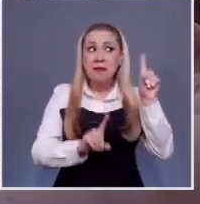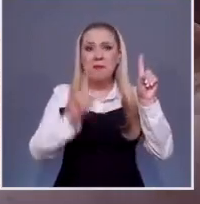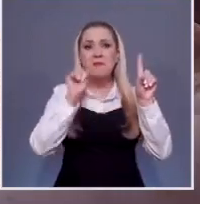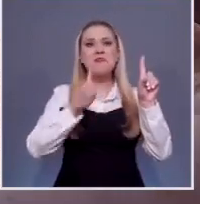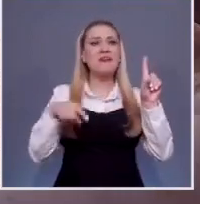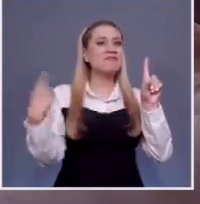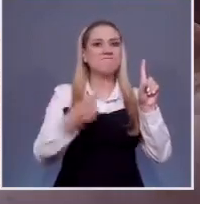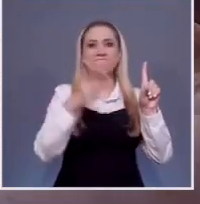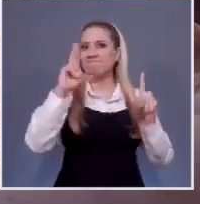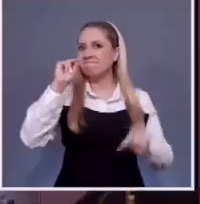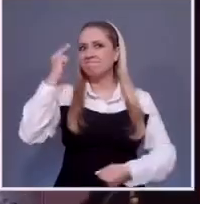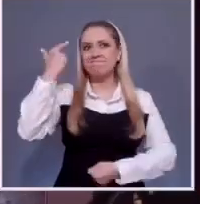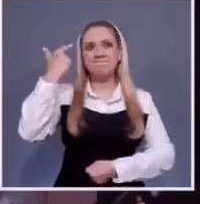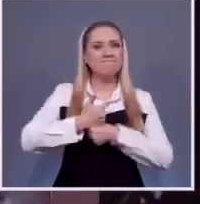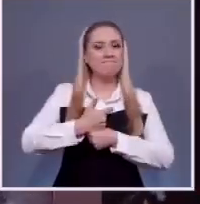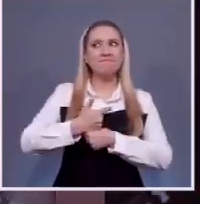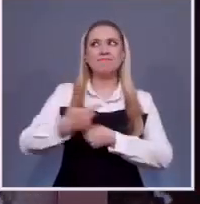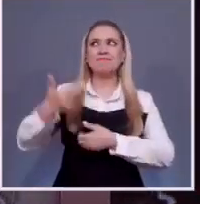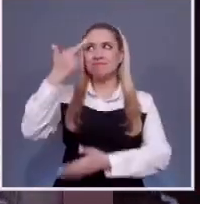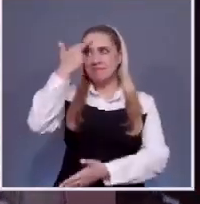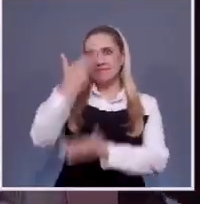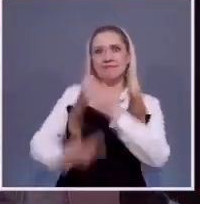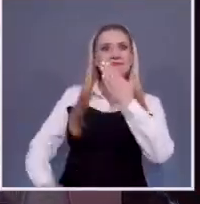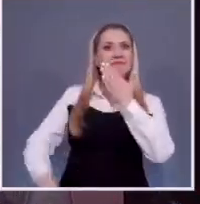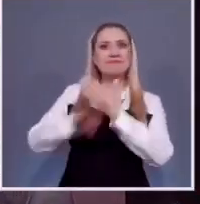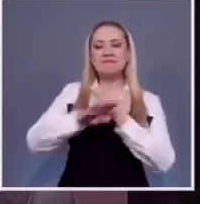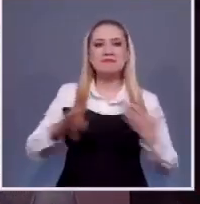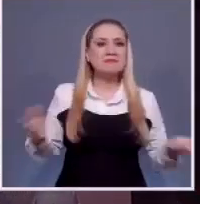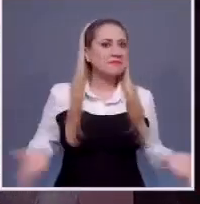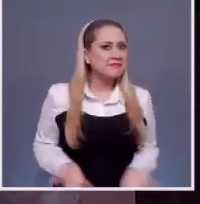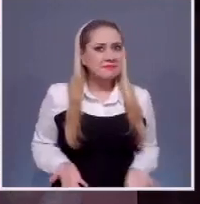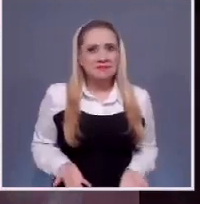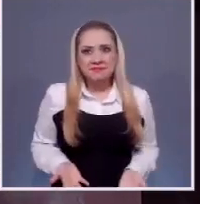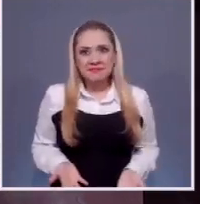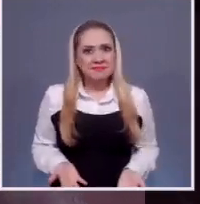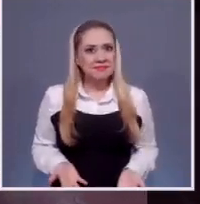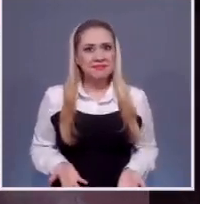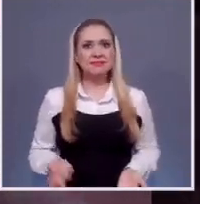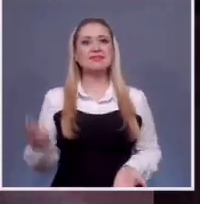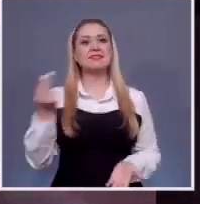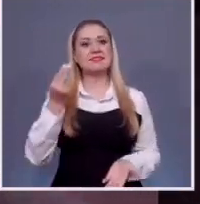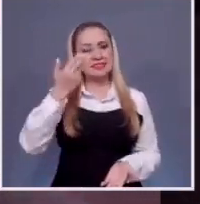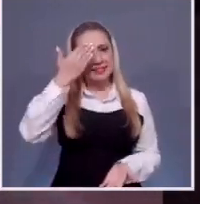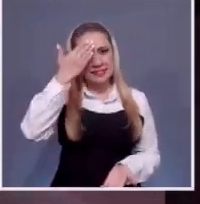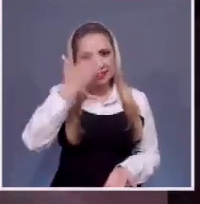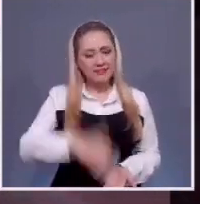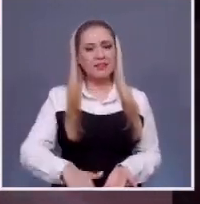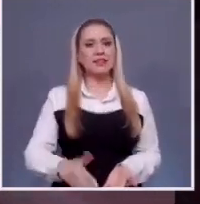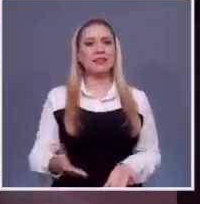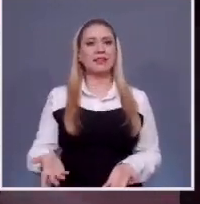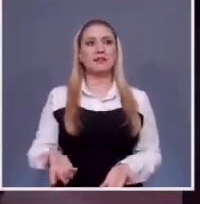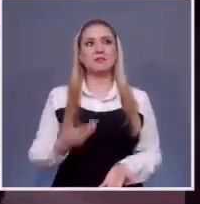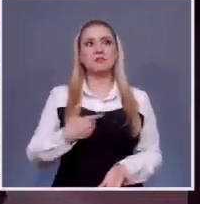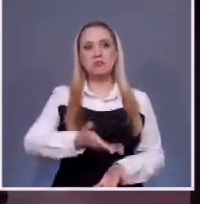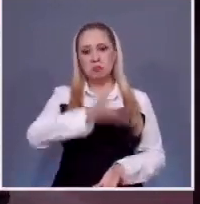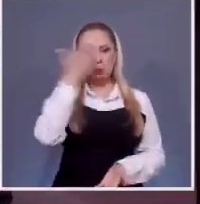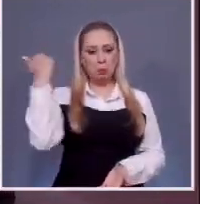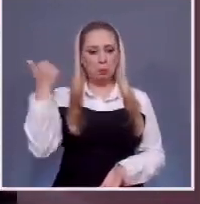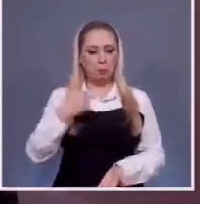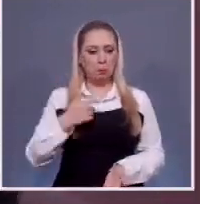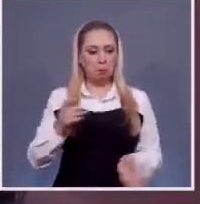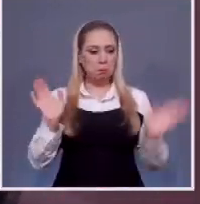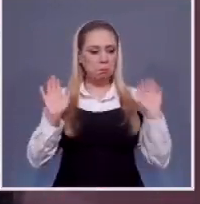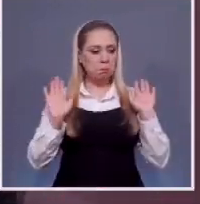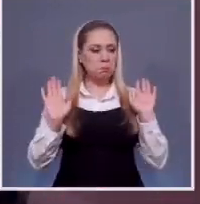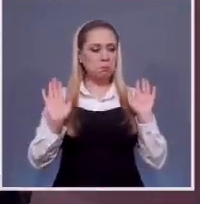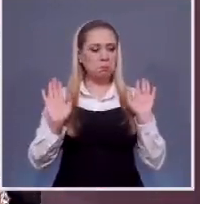sabremos que vamos a sufrir un proceso, si es el parto o algún otros procesos, un proceso doloroso, pero no tenemos conciencia de que eso es violencia y que esa es